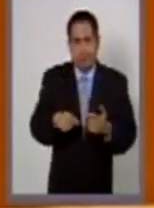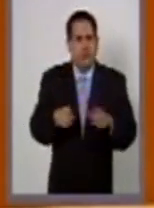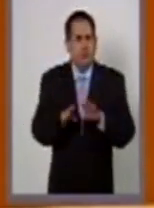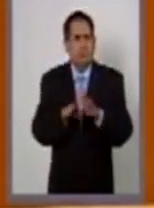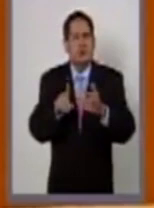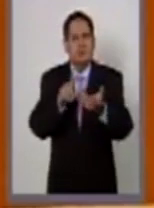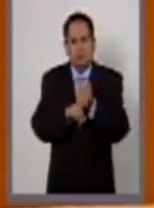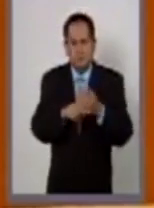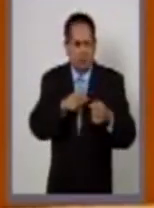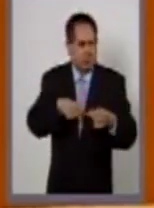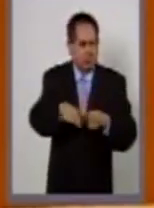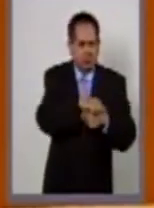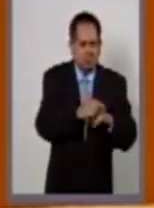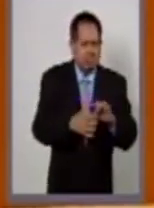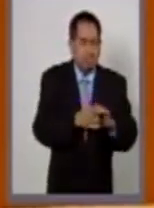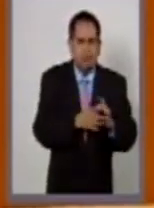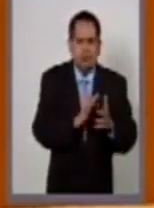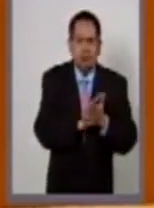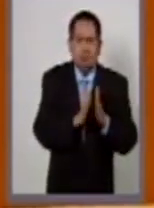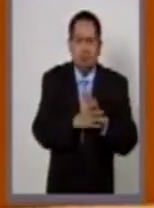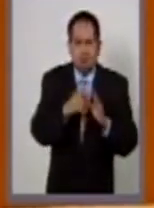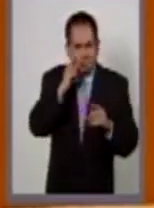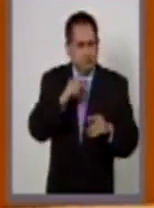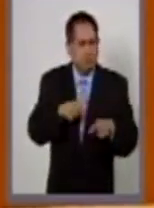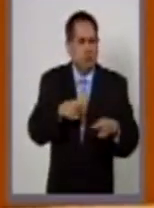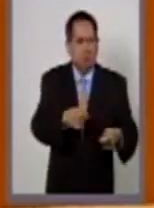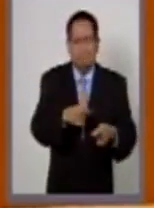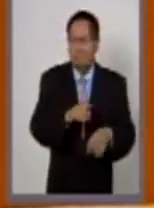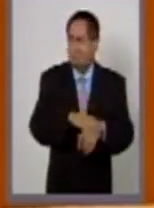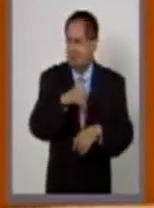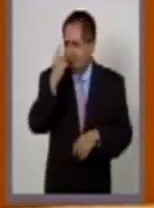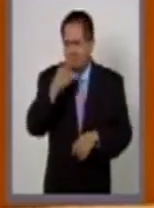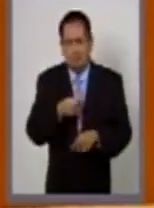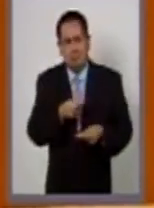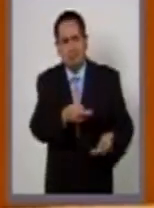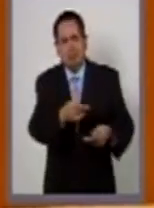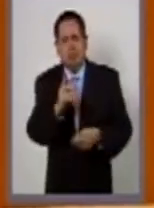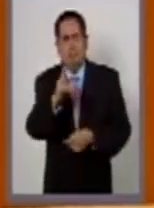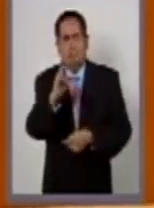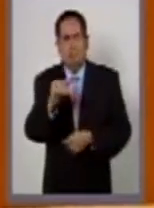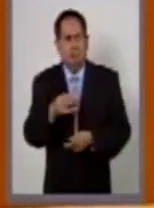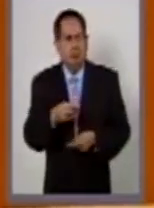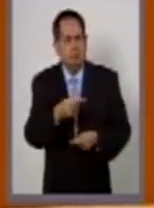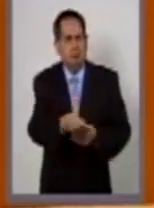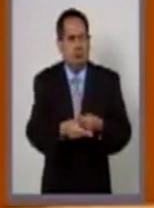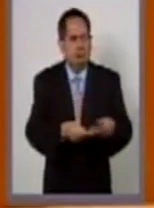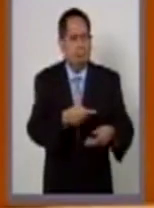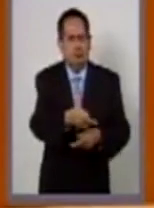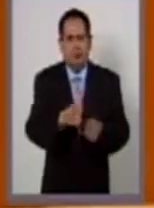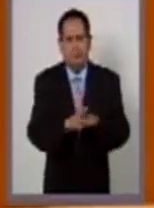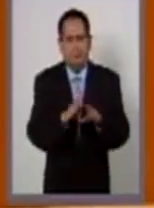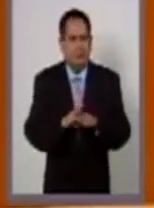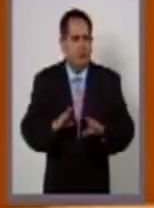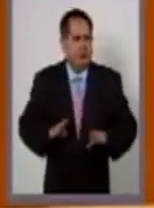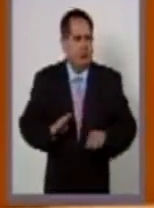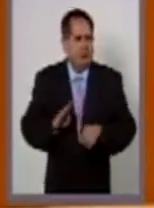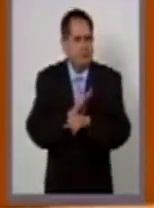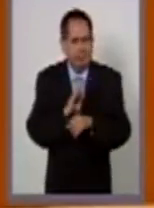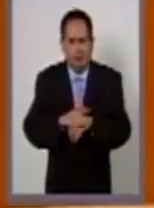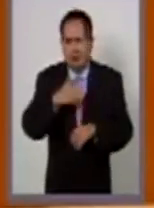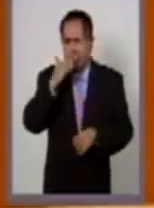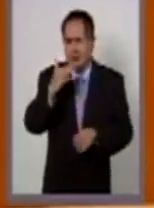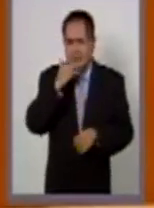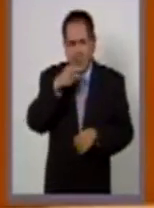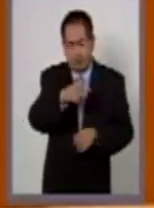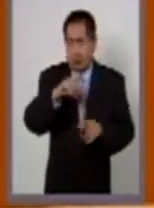están atados ya para facilitar al PRI toda una serie de beneficios y de fraudes